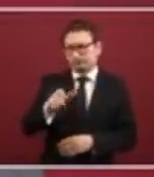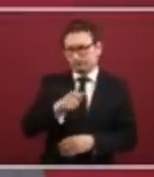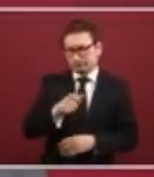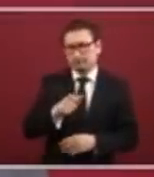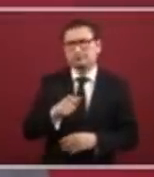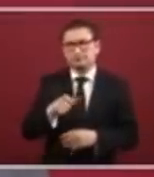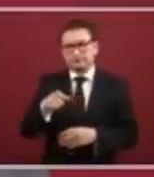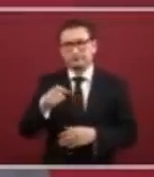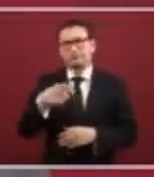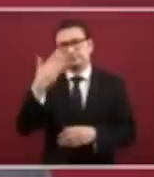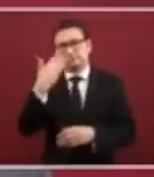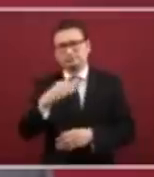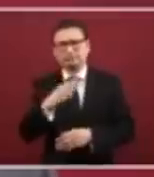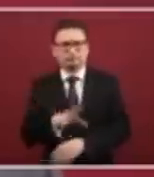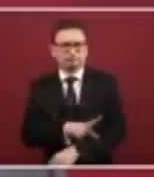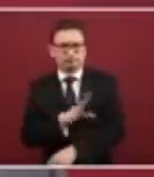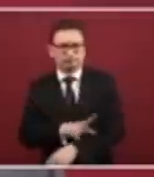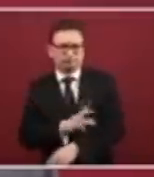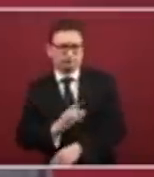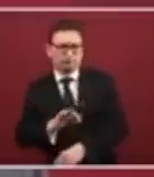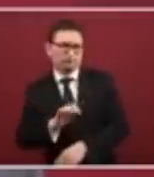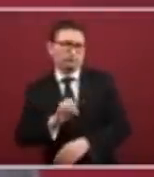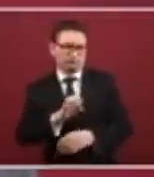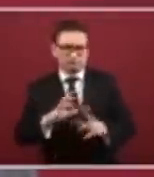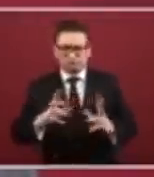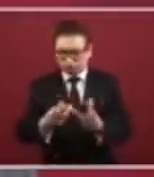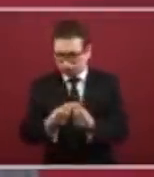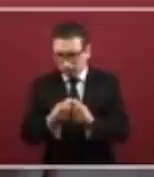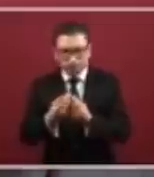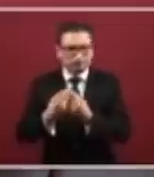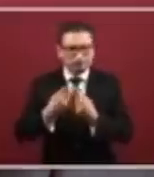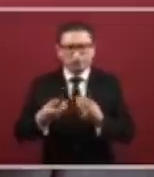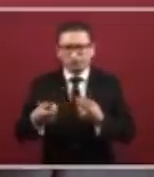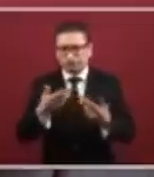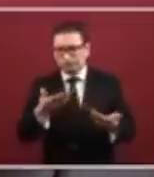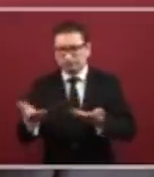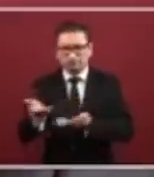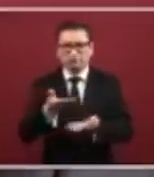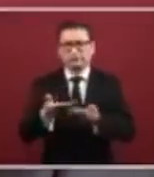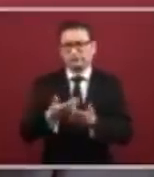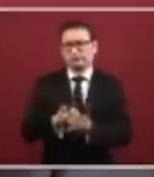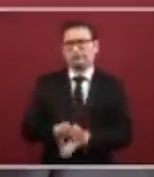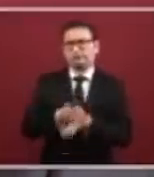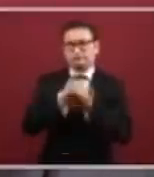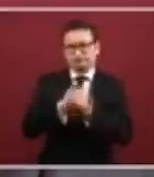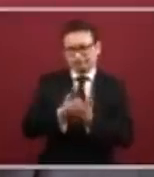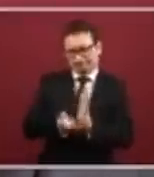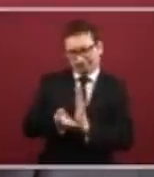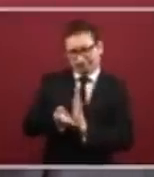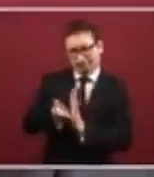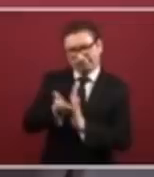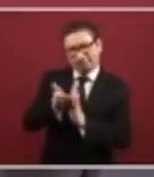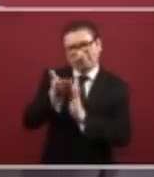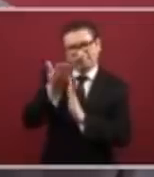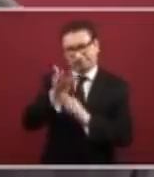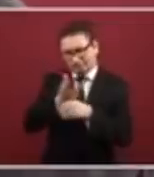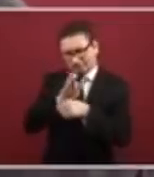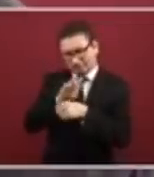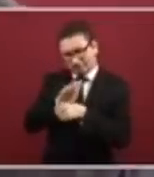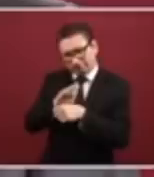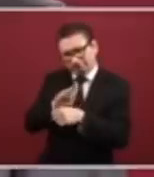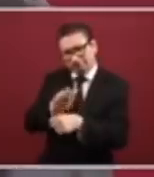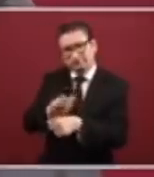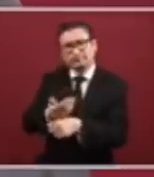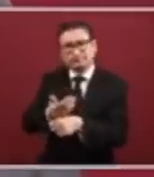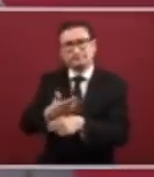del sector energético, los que nos van a ayudar para la construcción